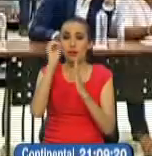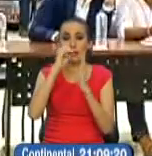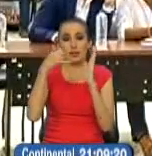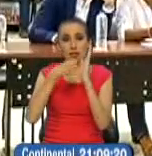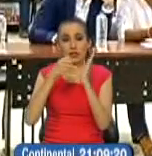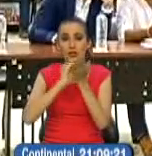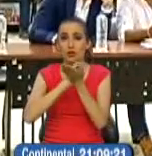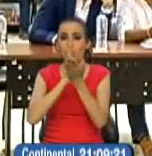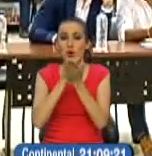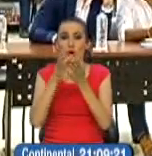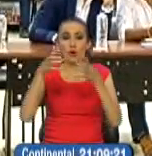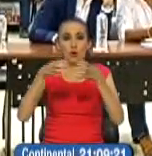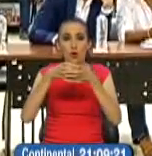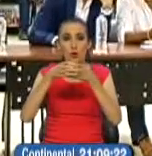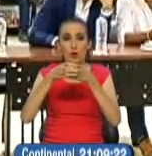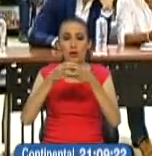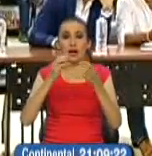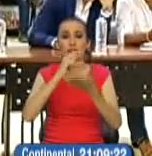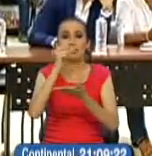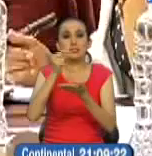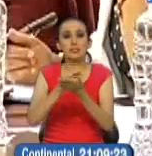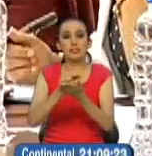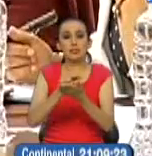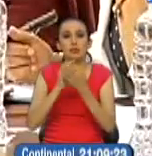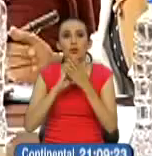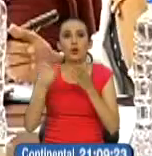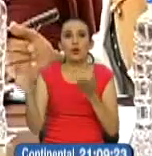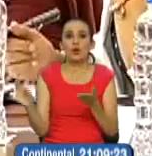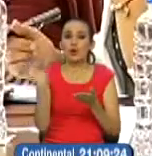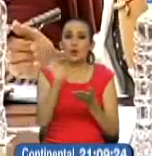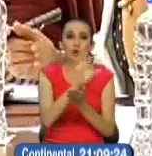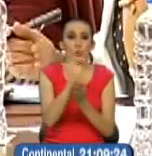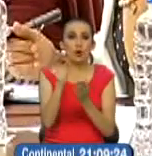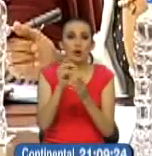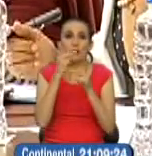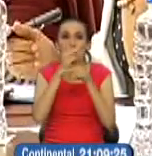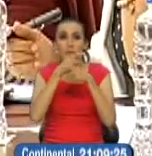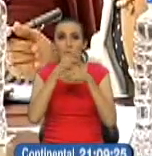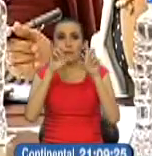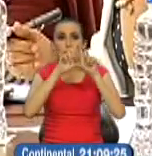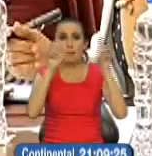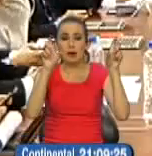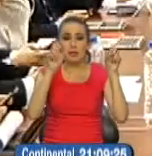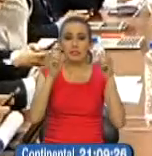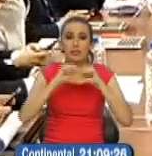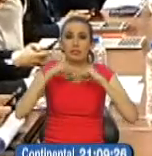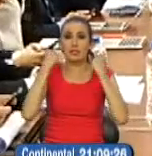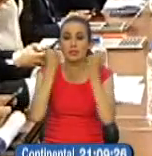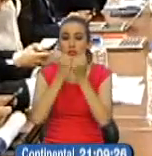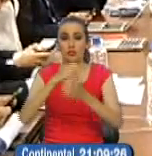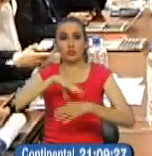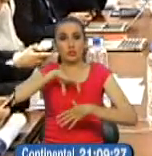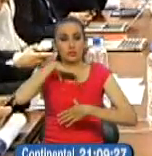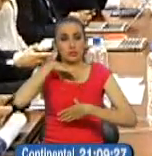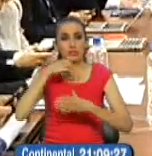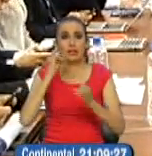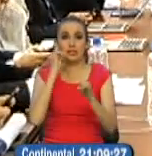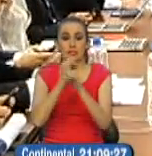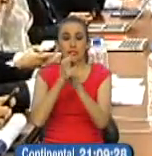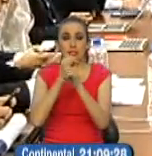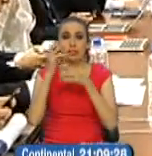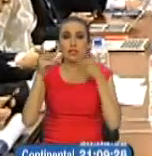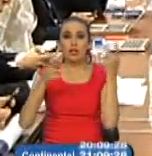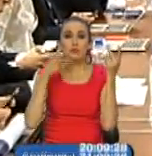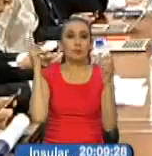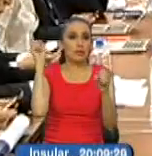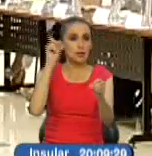Asamblea Nacional sesionó en la provincia del Guayas. Los representantes de sectores productivos, organizaciones de la sociedad civil y entidades públicas participaron